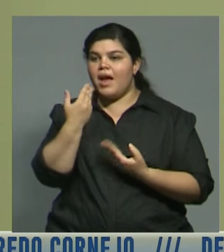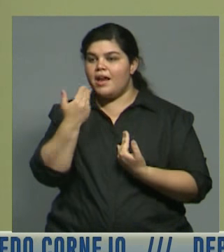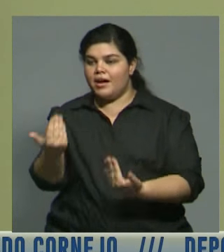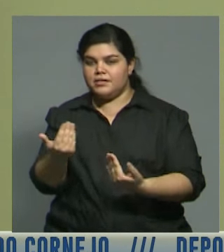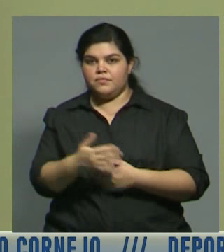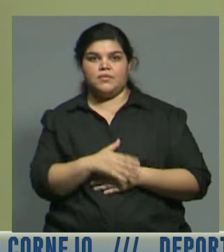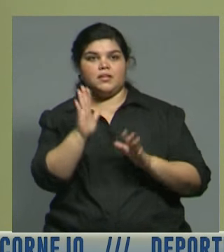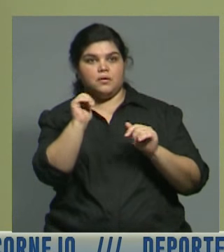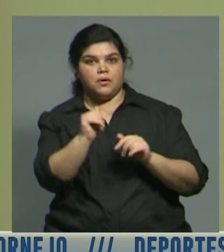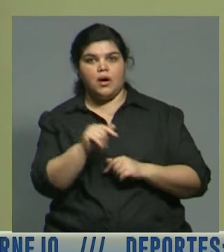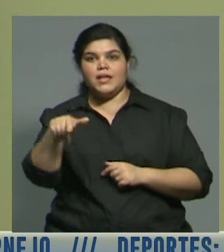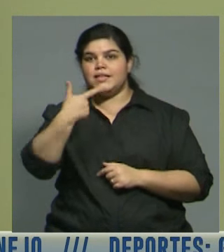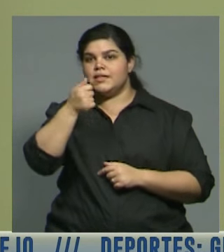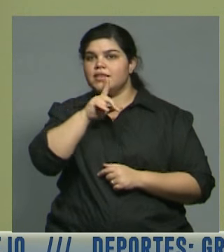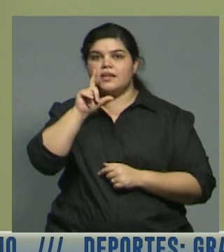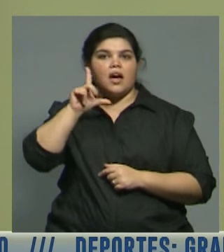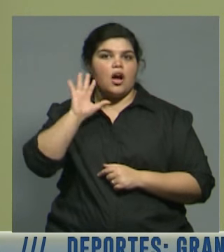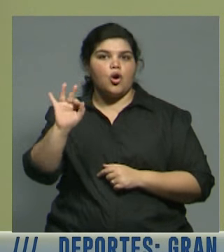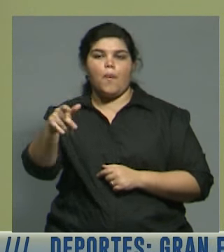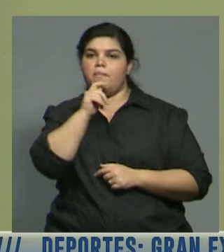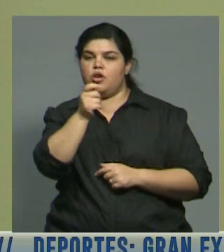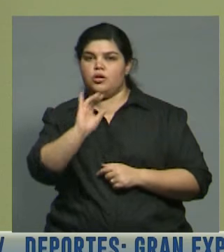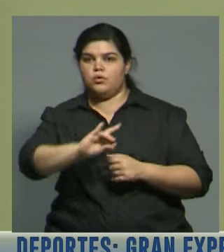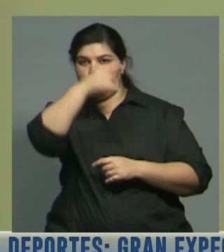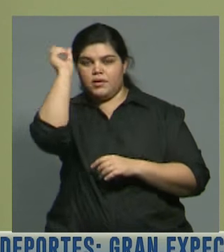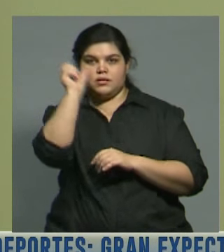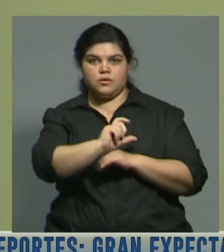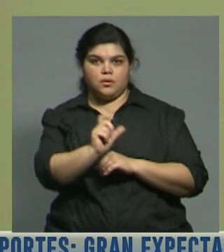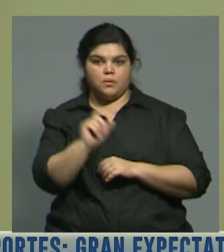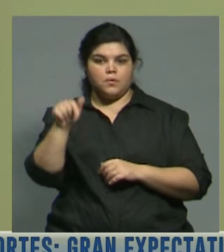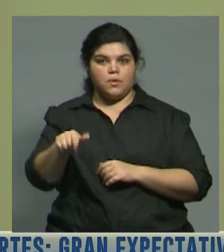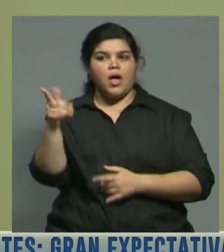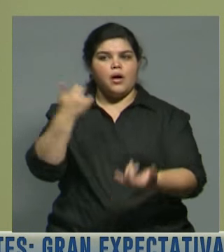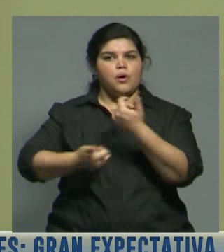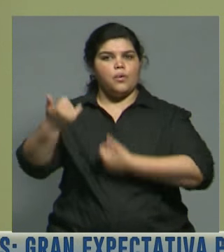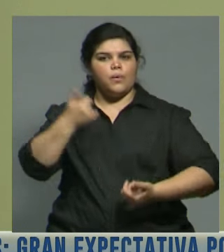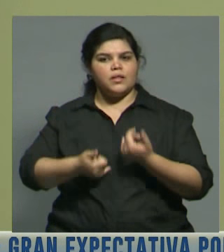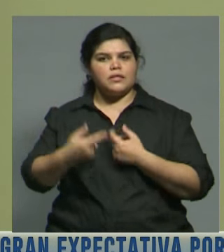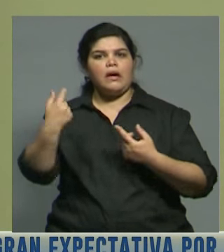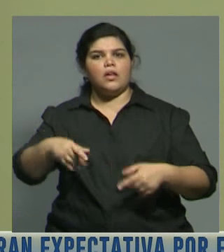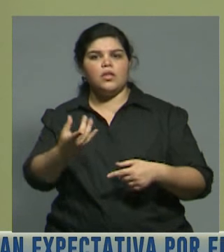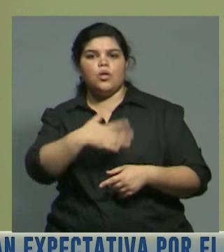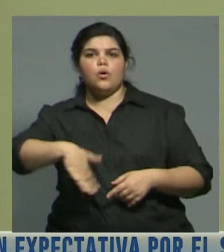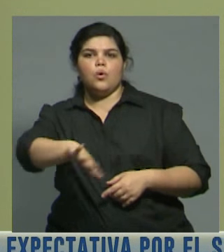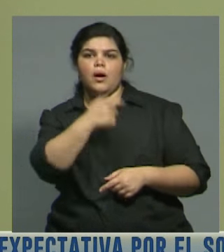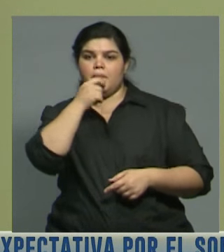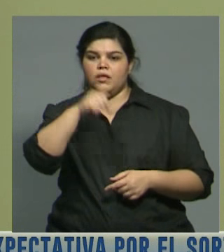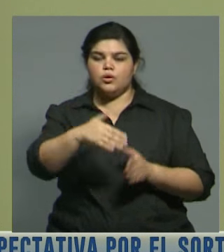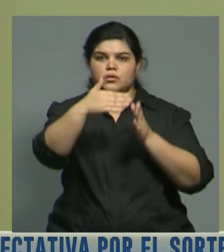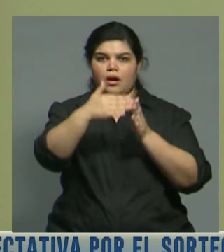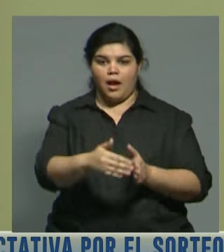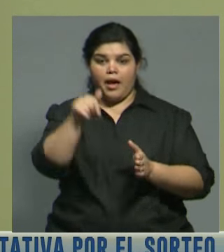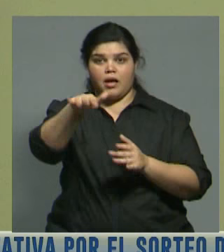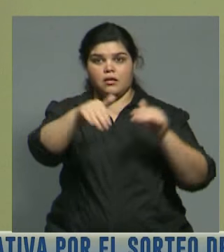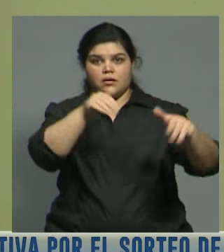Allí pasaba Santiago Serrano, periodista de Universidad, haciendo entonces este panorama que se vive en la ciudad de Mendoza, la